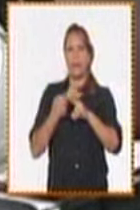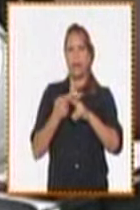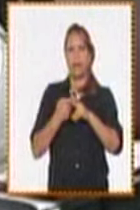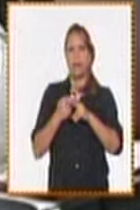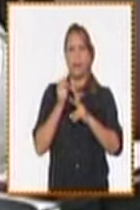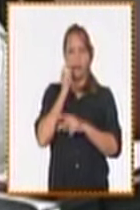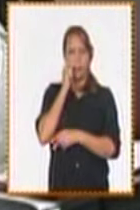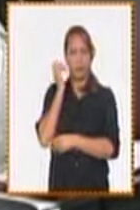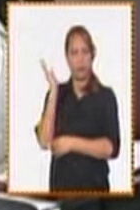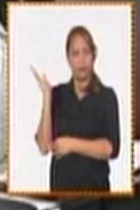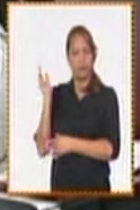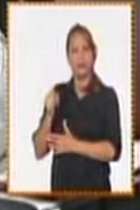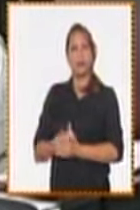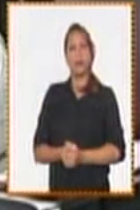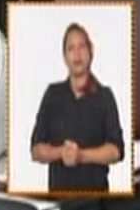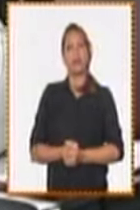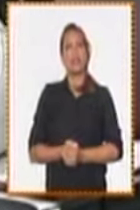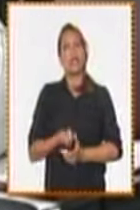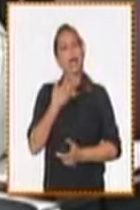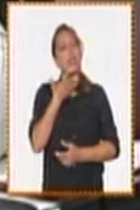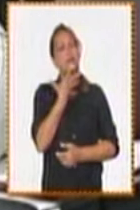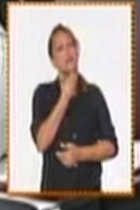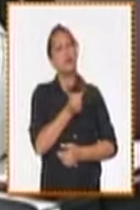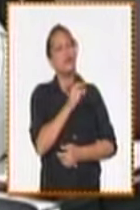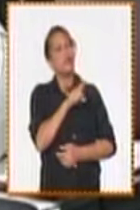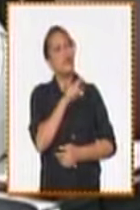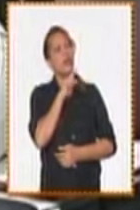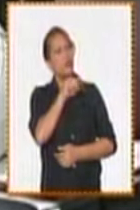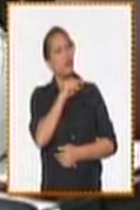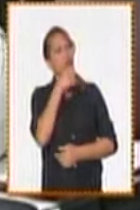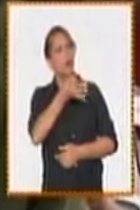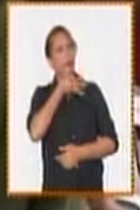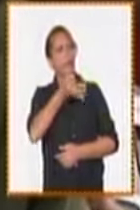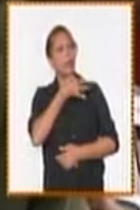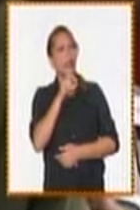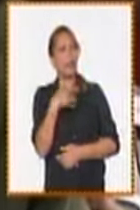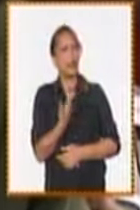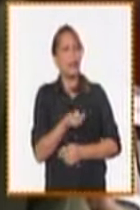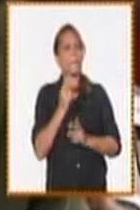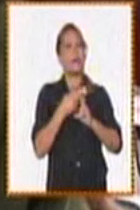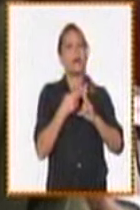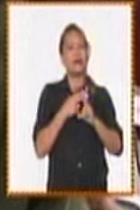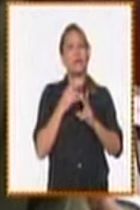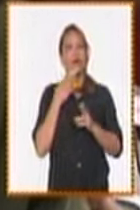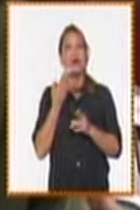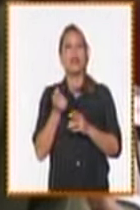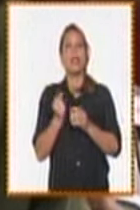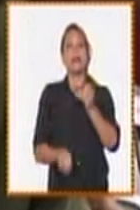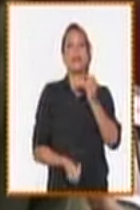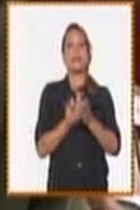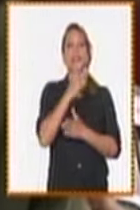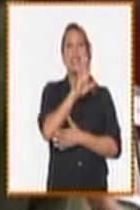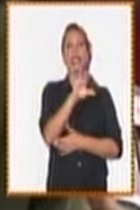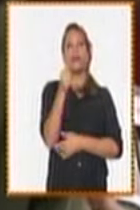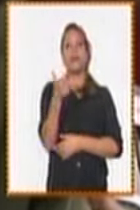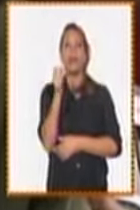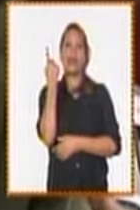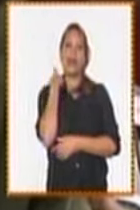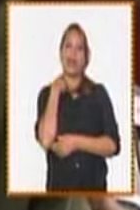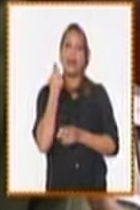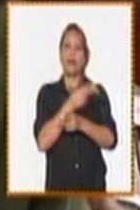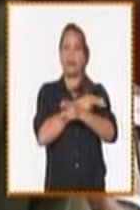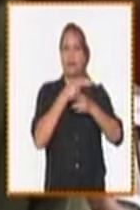Bernal Gómez. Y me gustaría, Reidier, hablar de ese Bayamo que llega a sus 510 años de historia. ¿Cómo